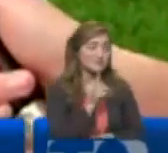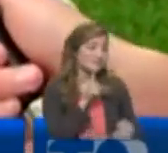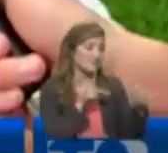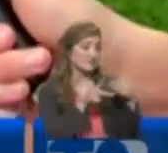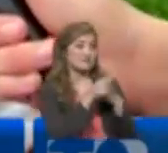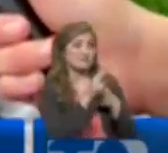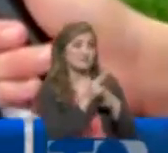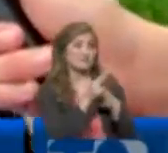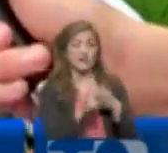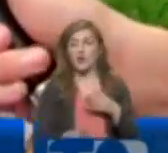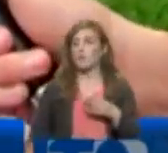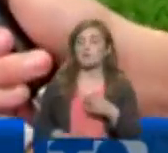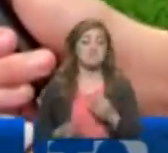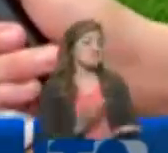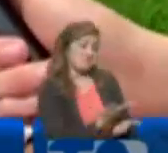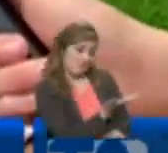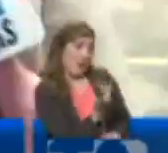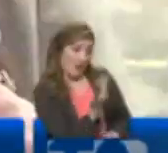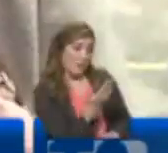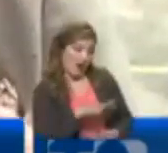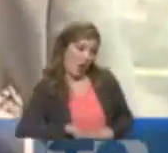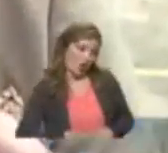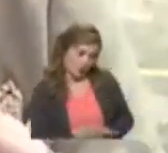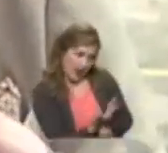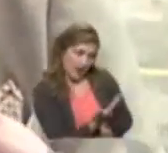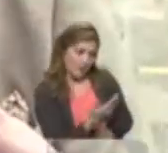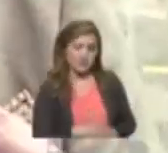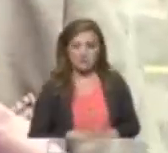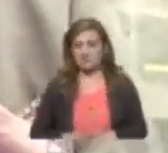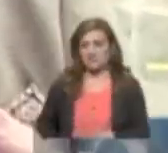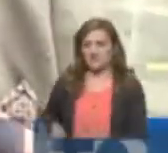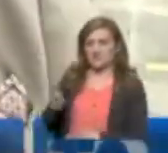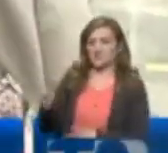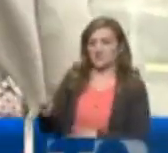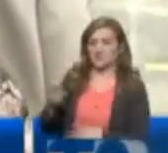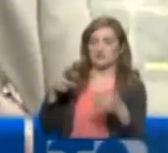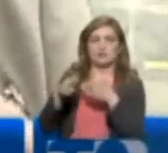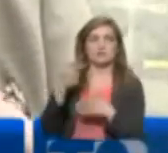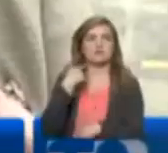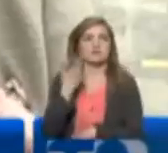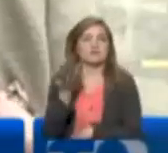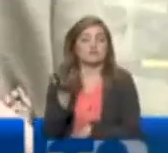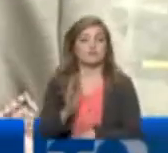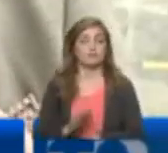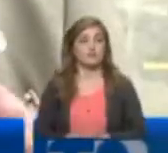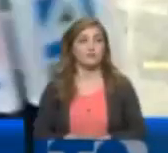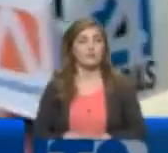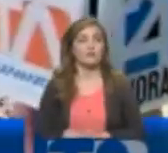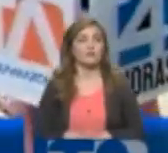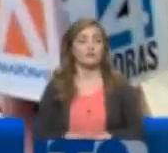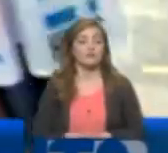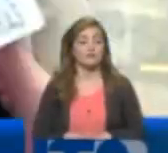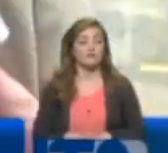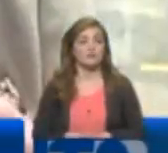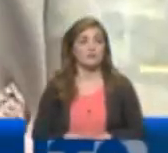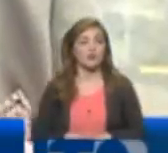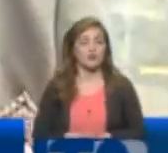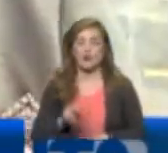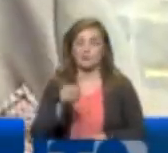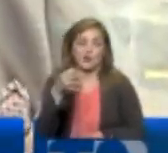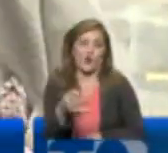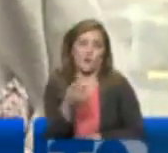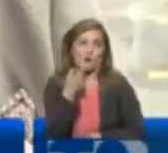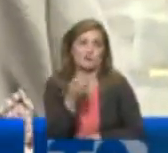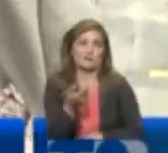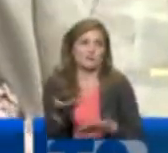tranquilamente, si uno no les da, te cortan. Yo pensaba no pagar, pero y si no pago, me cortan la luz. Claro. Sin embargo, se cumpla lo que